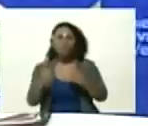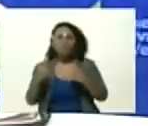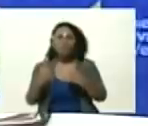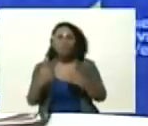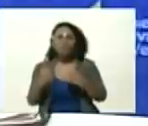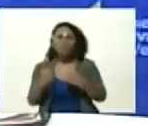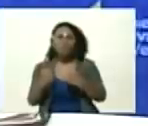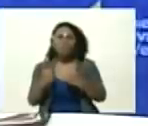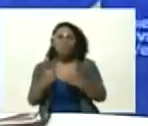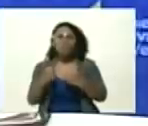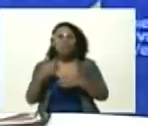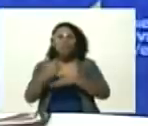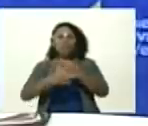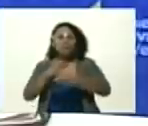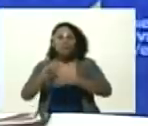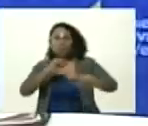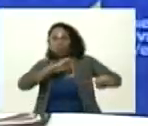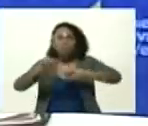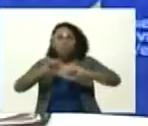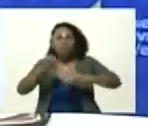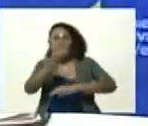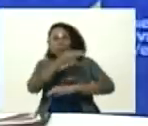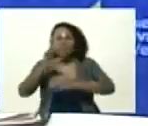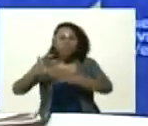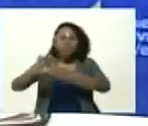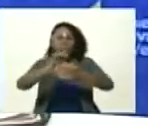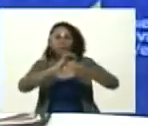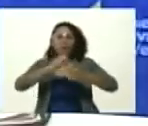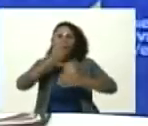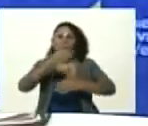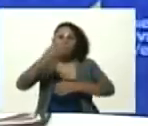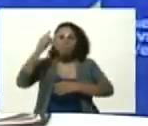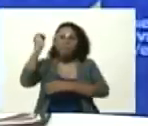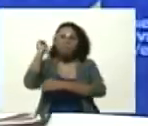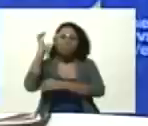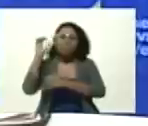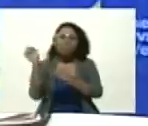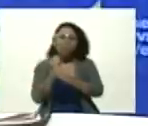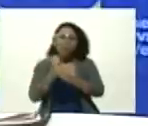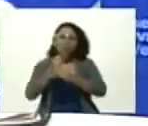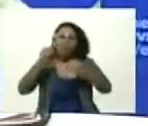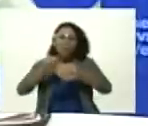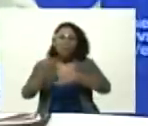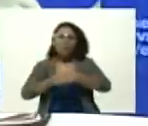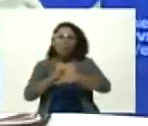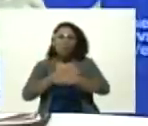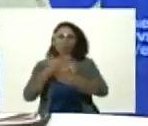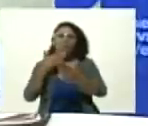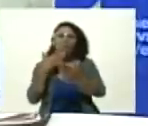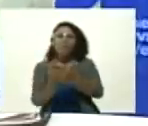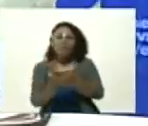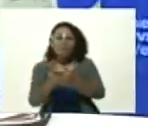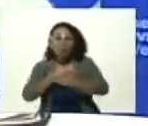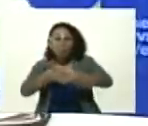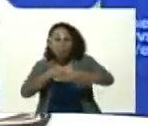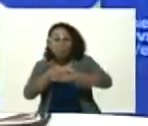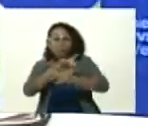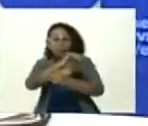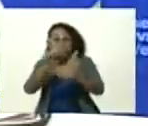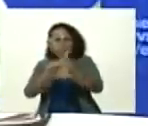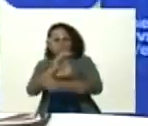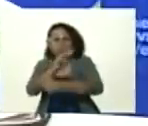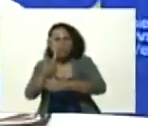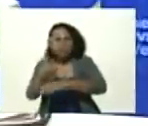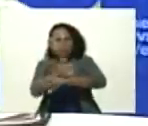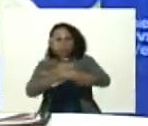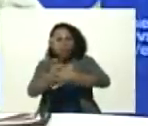y actuamos en perfecta unión. Buen día de jornada de trabajo hoy jueves. Le agradezco a los ministros, a los vicepresidentes de